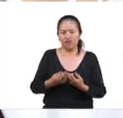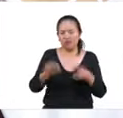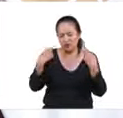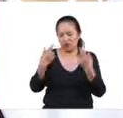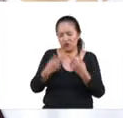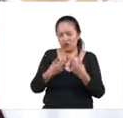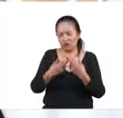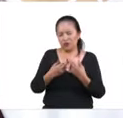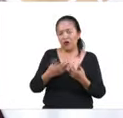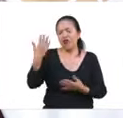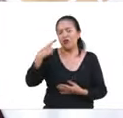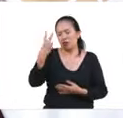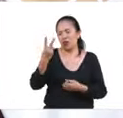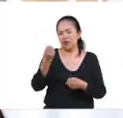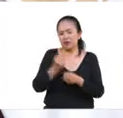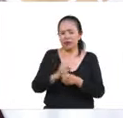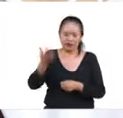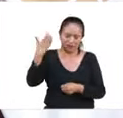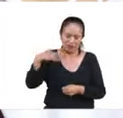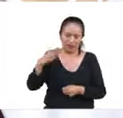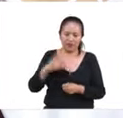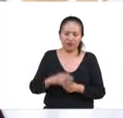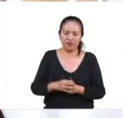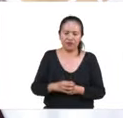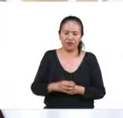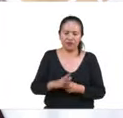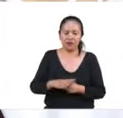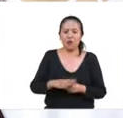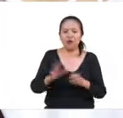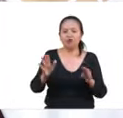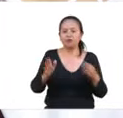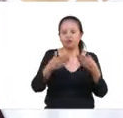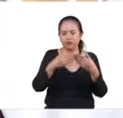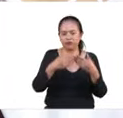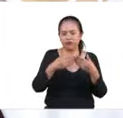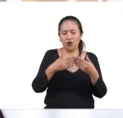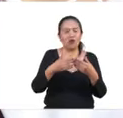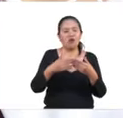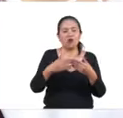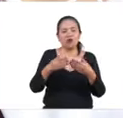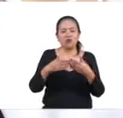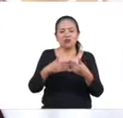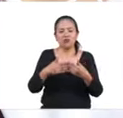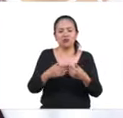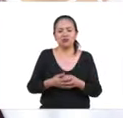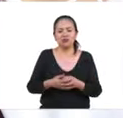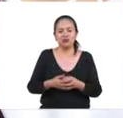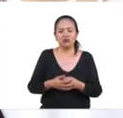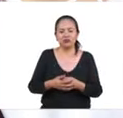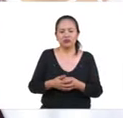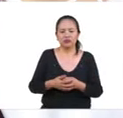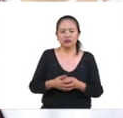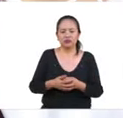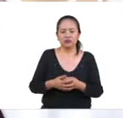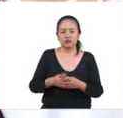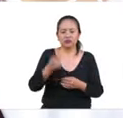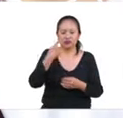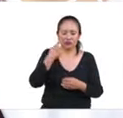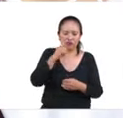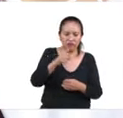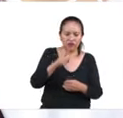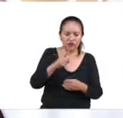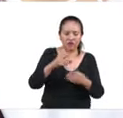En las últimas dos semanas se cerraron 13 claros, se hizo la precarga, se llama, porque